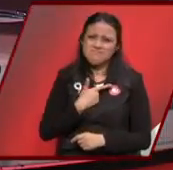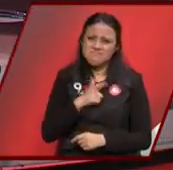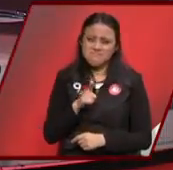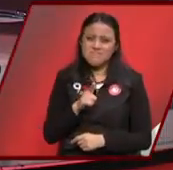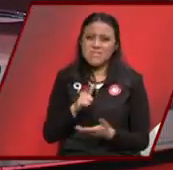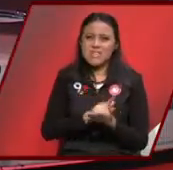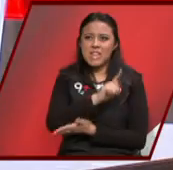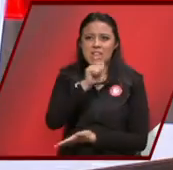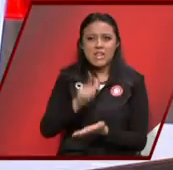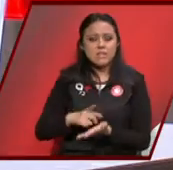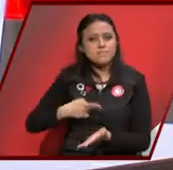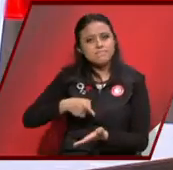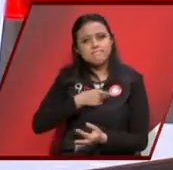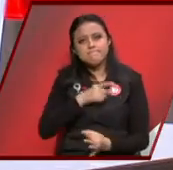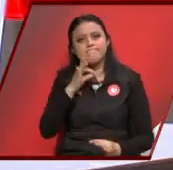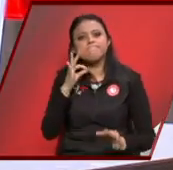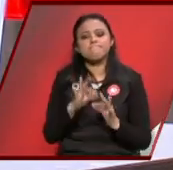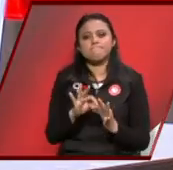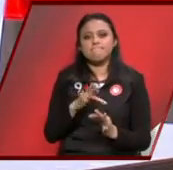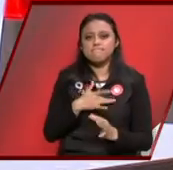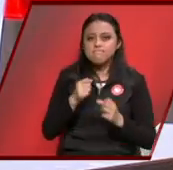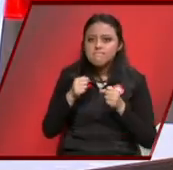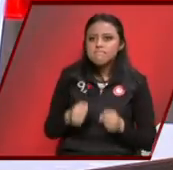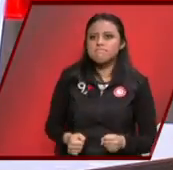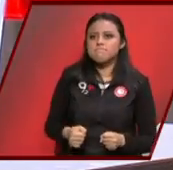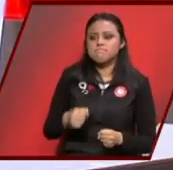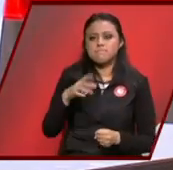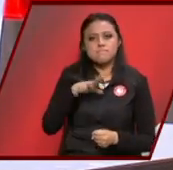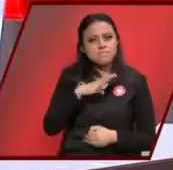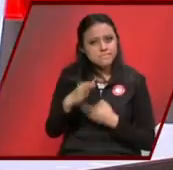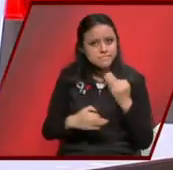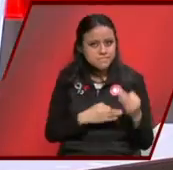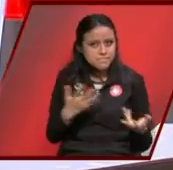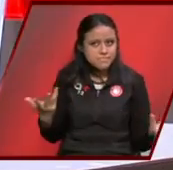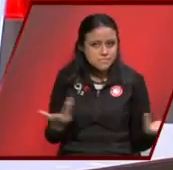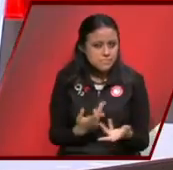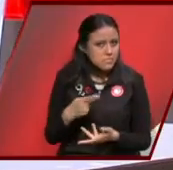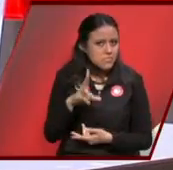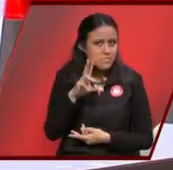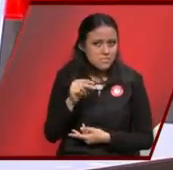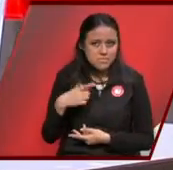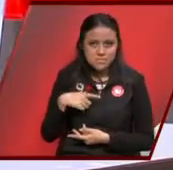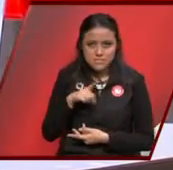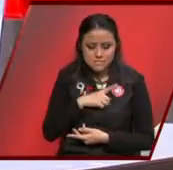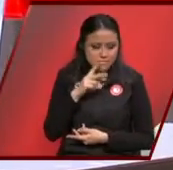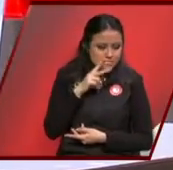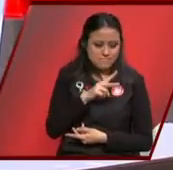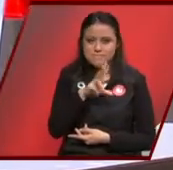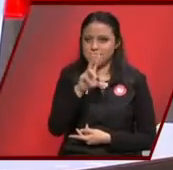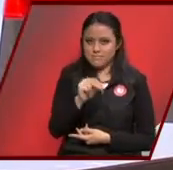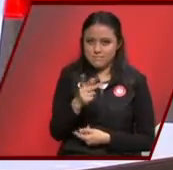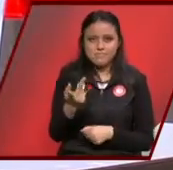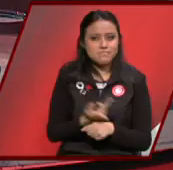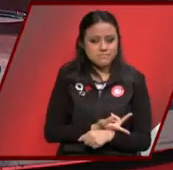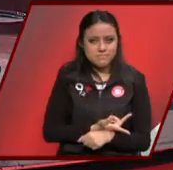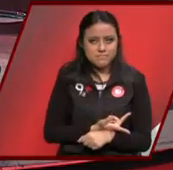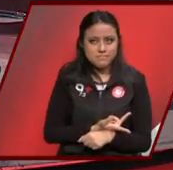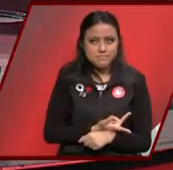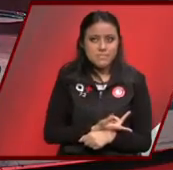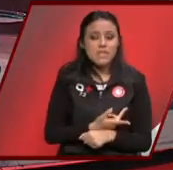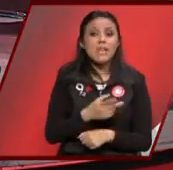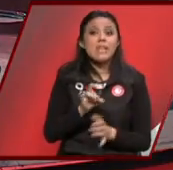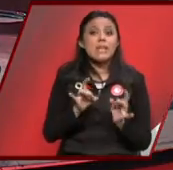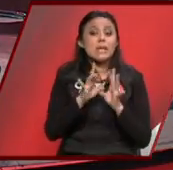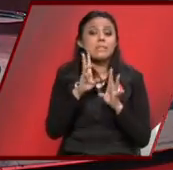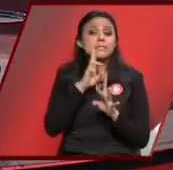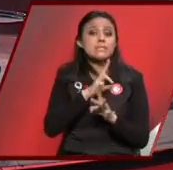es cuando la ley se tiene que hacer valer. Con firmeza, sin dedicatoria, sin consignas, pero tampoco sin consideración. ¿Qué va a hacer cuando de repente las